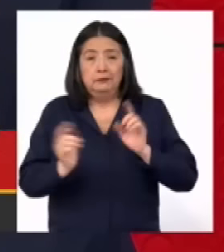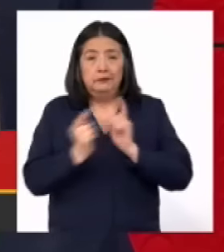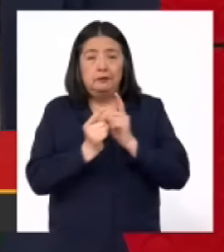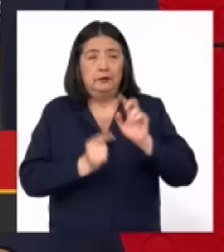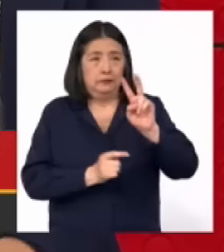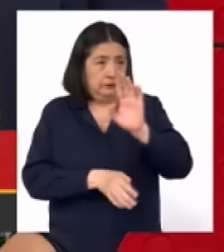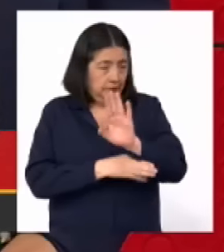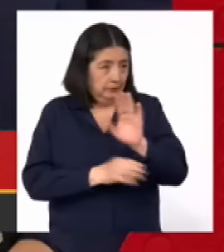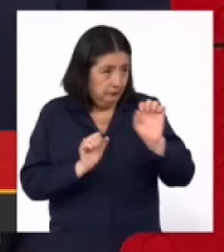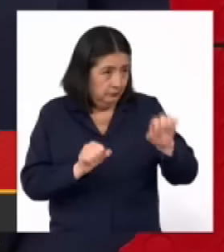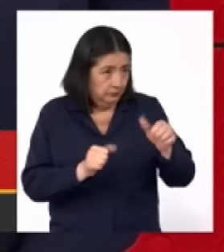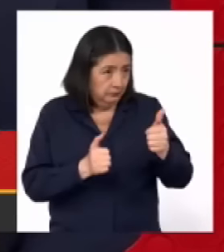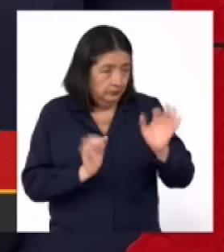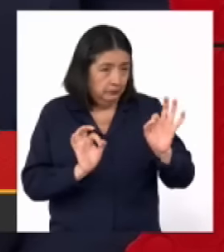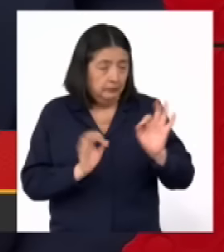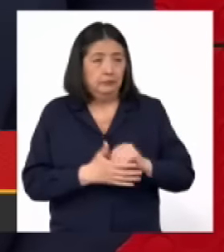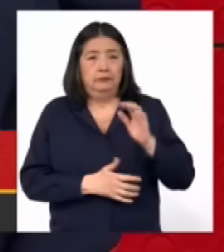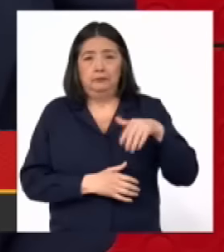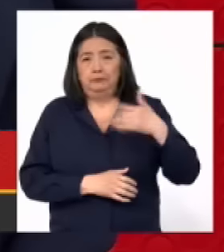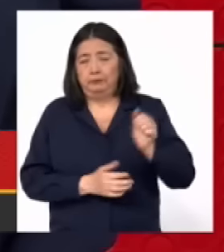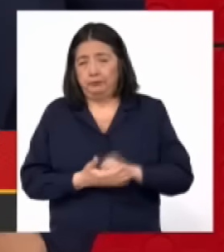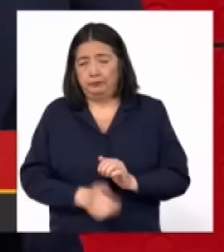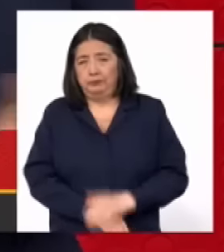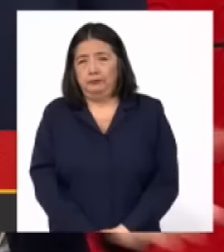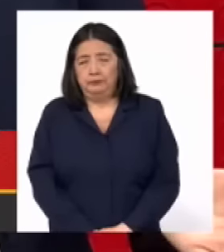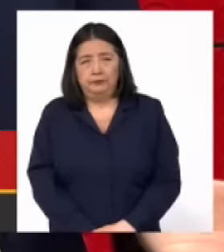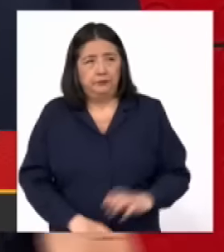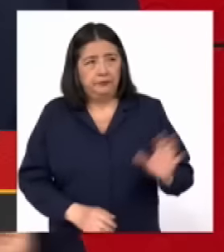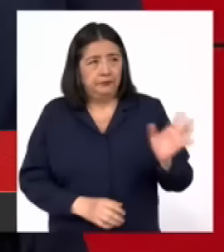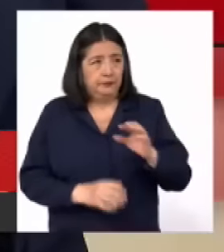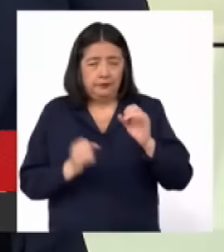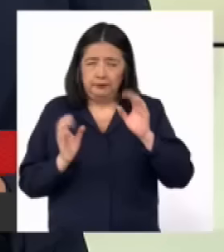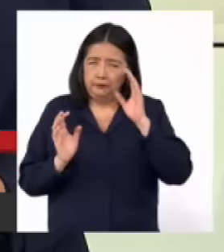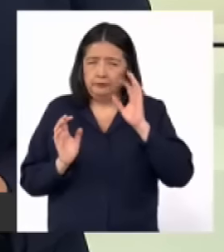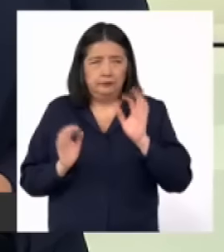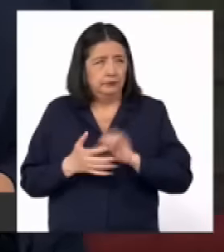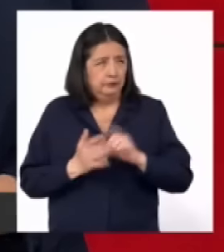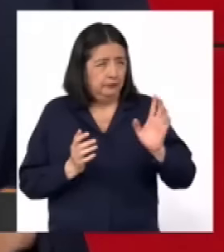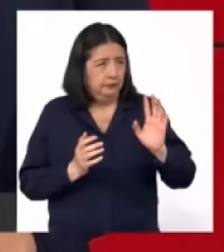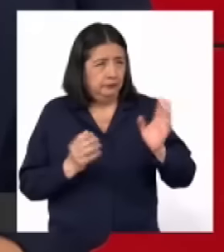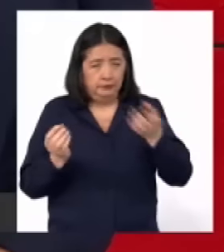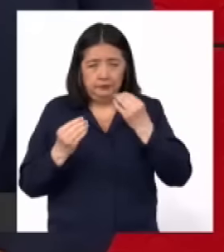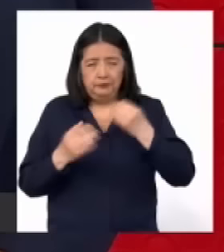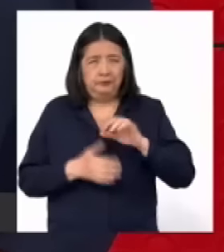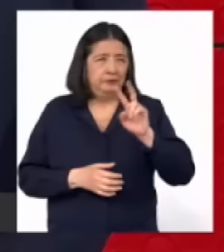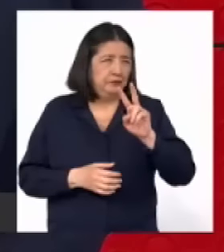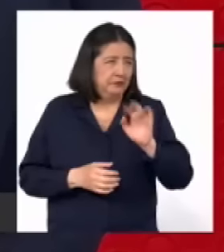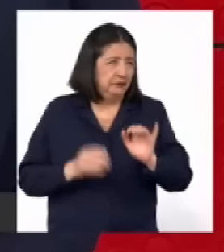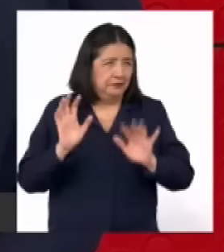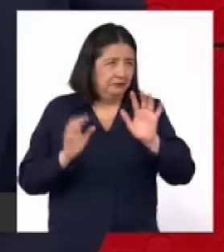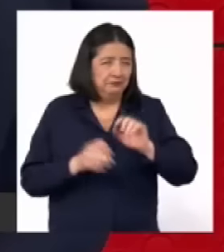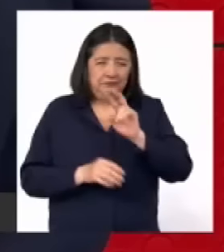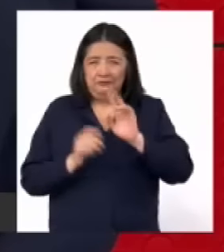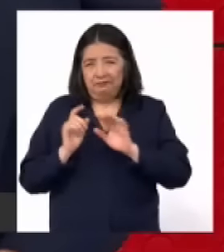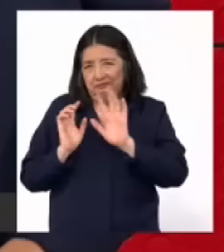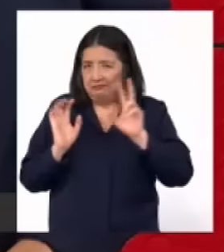A ver, ¿sí? Regresamos a las 2 de la tarde con toda la información. No creo, a la vamos a almorzar, 2:15, 2:30 okay, más o